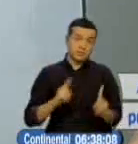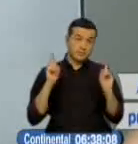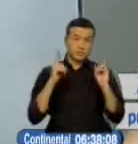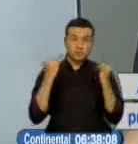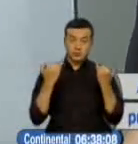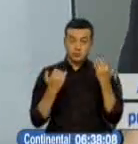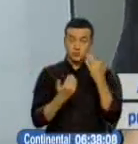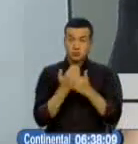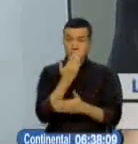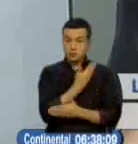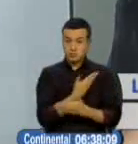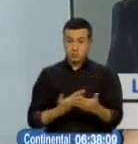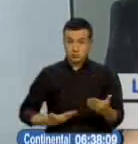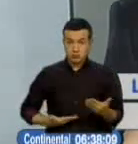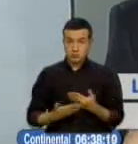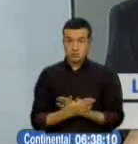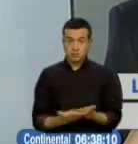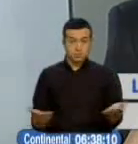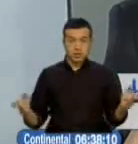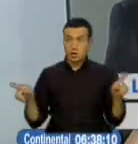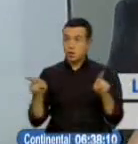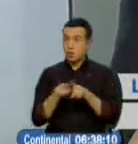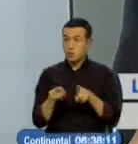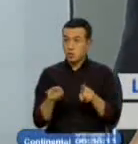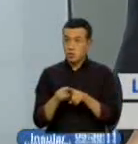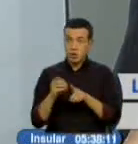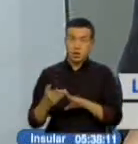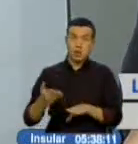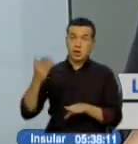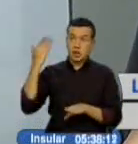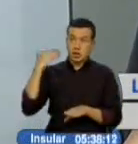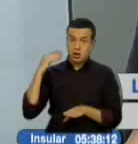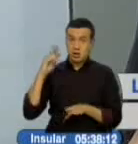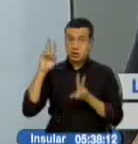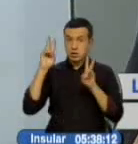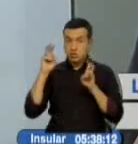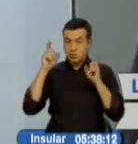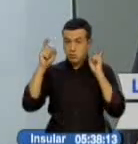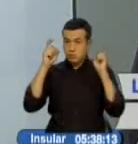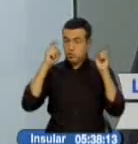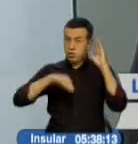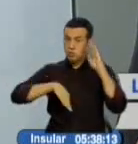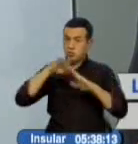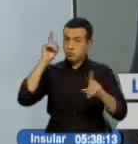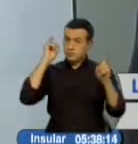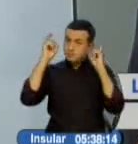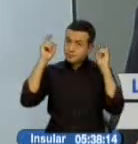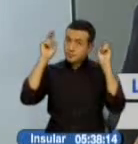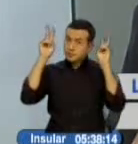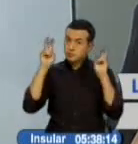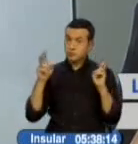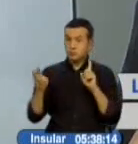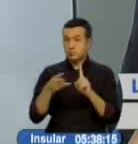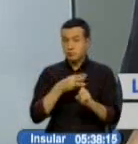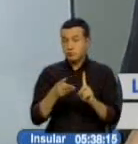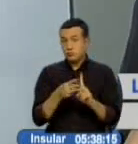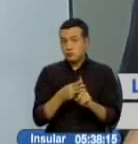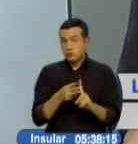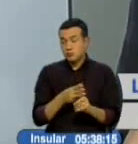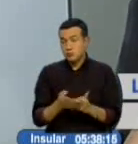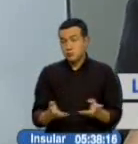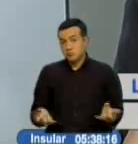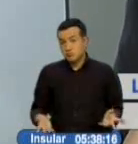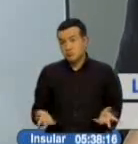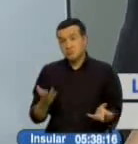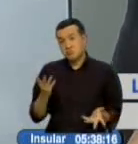nuevo gobierno probablemente no esté en la misma línea de la anterior en cuanto a ejercer un control más radical en redes sociales, y